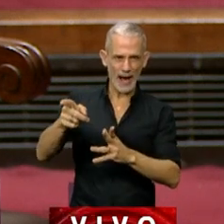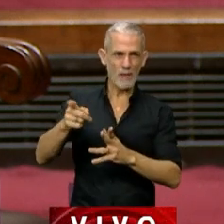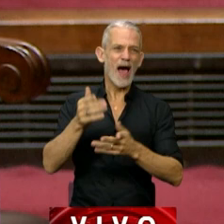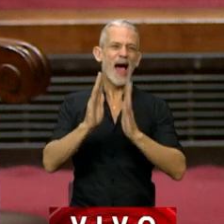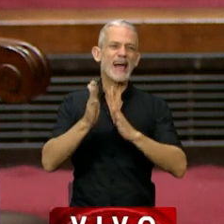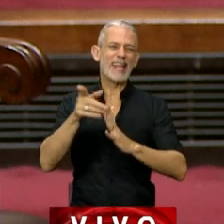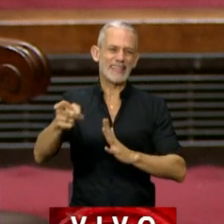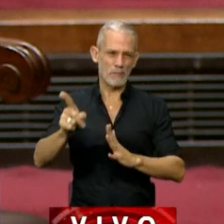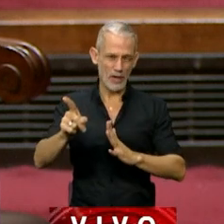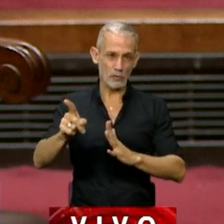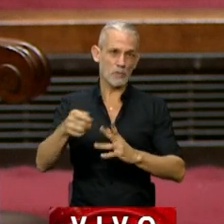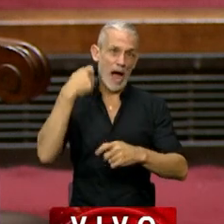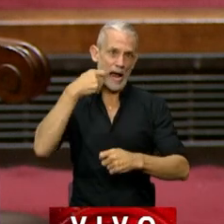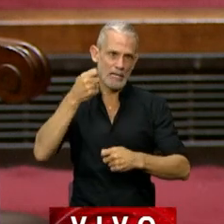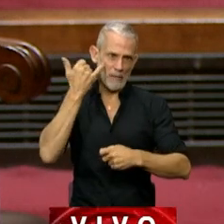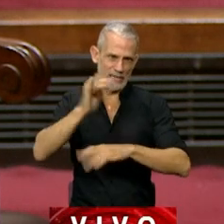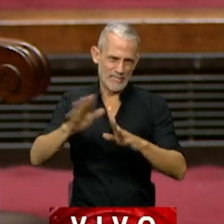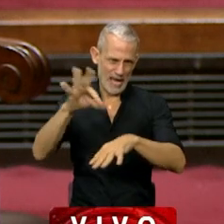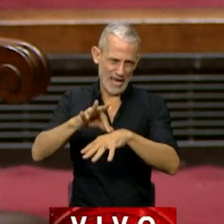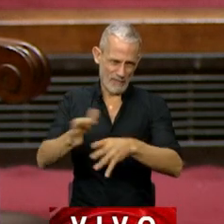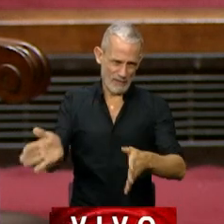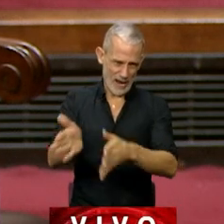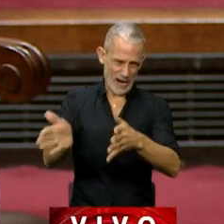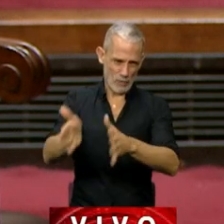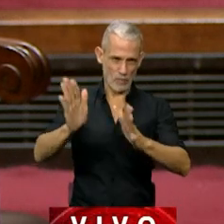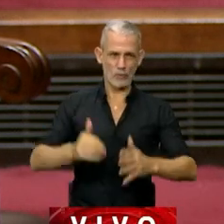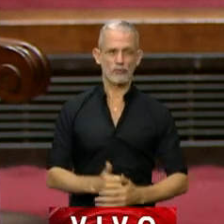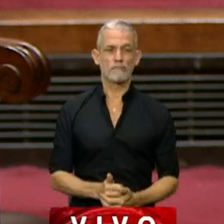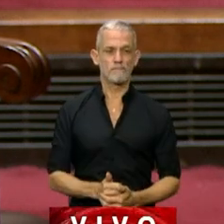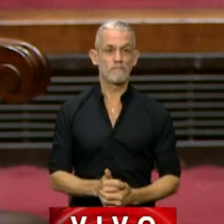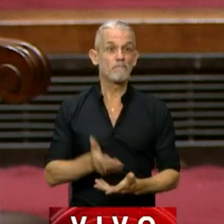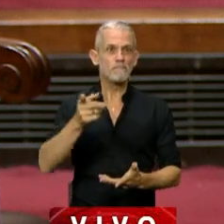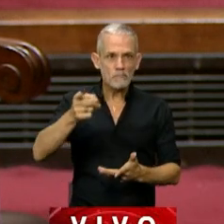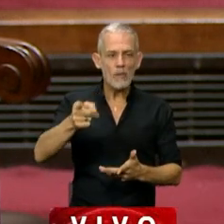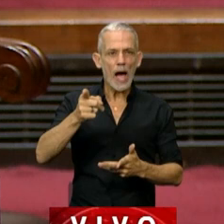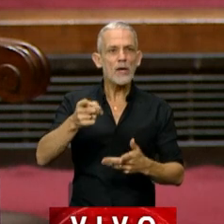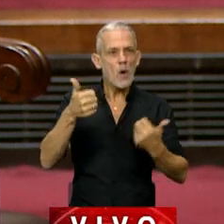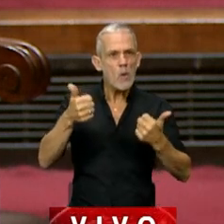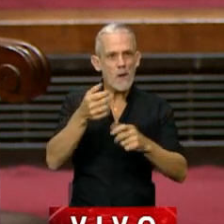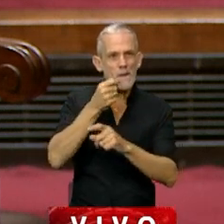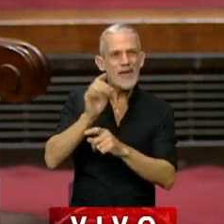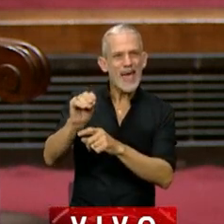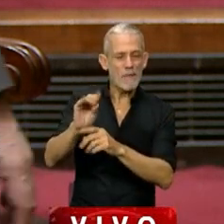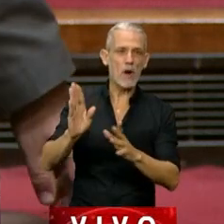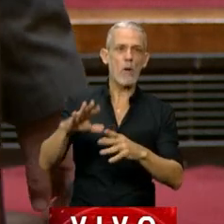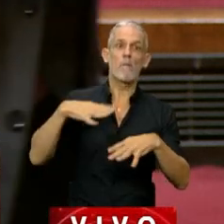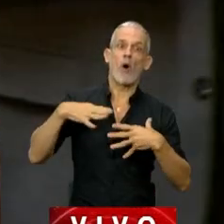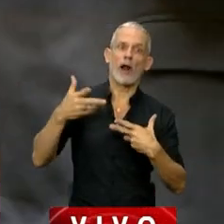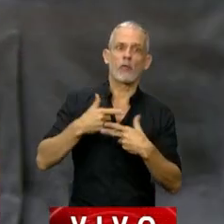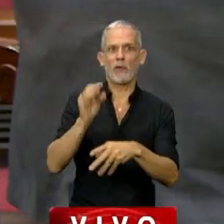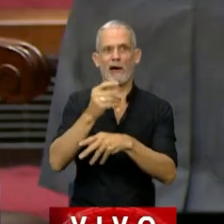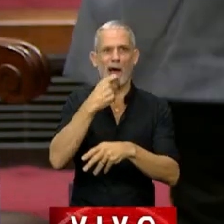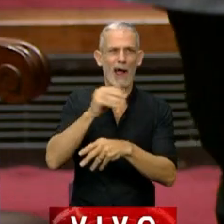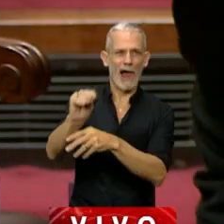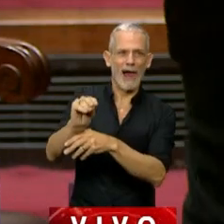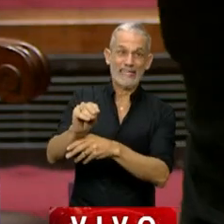los tratamientos de los animales que ya están enfermos cuando ya se enfermaron, que ahí estaría bien, pero para la profilaxis es un